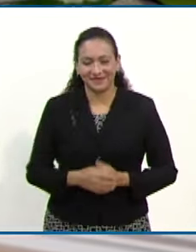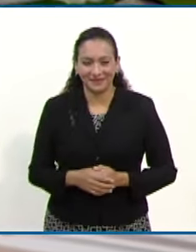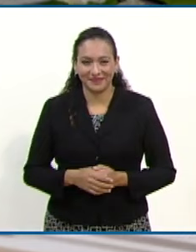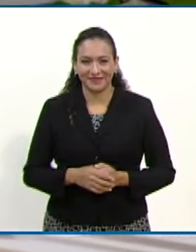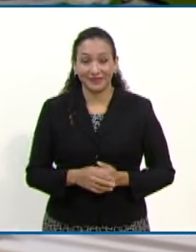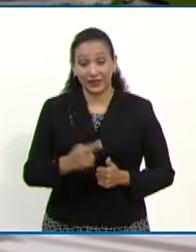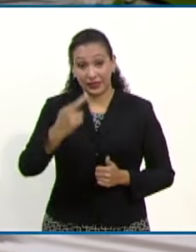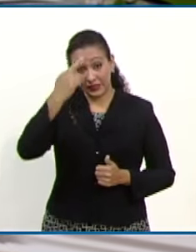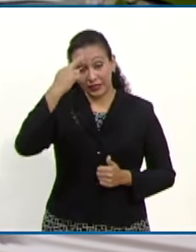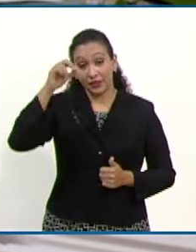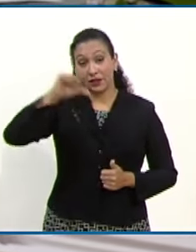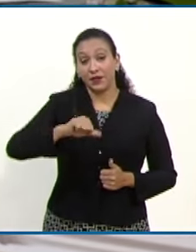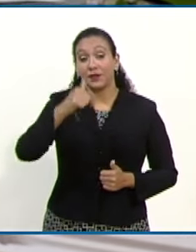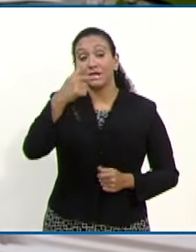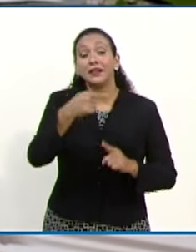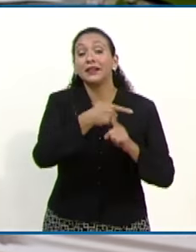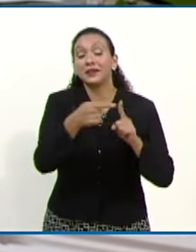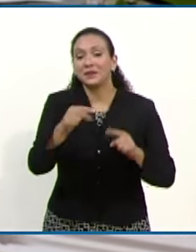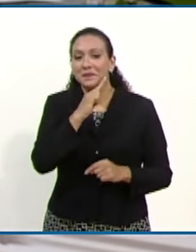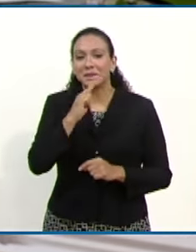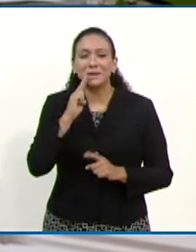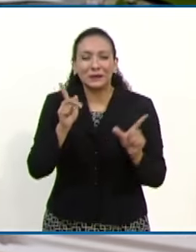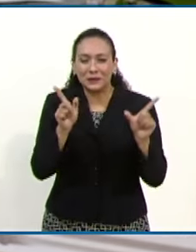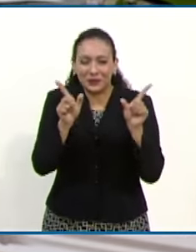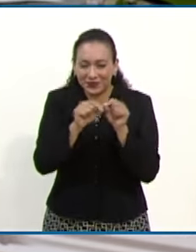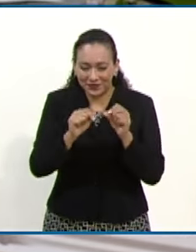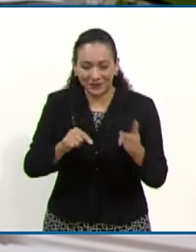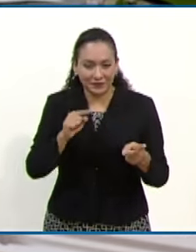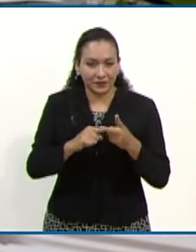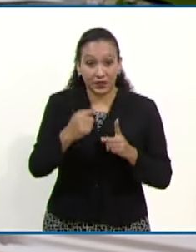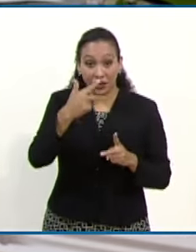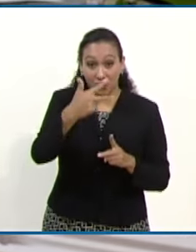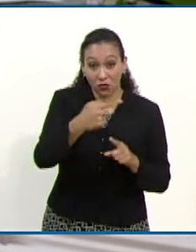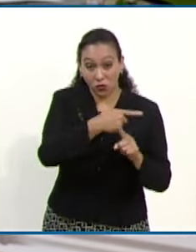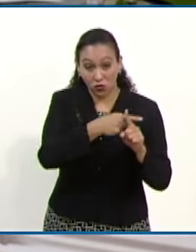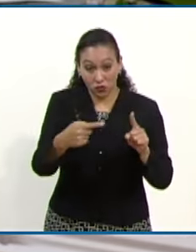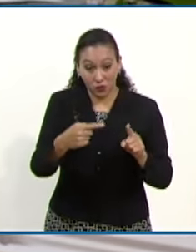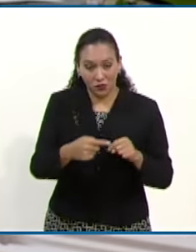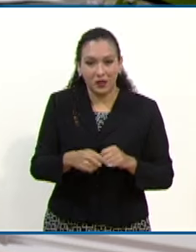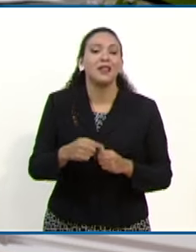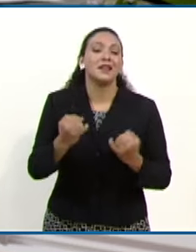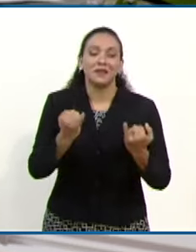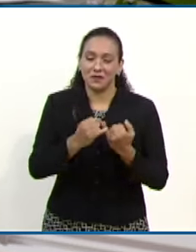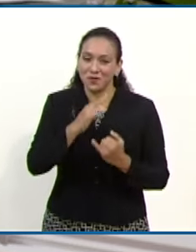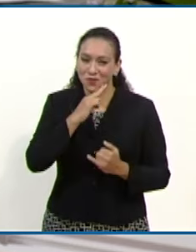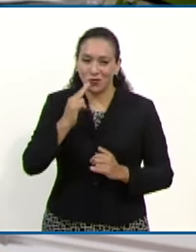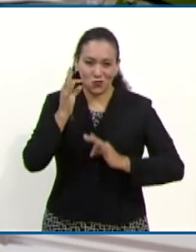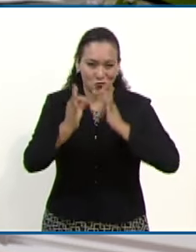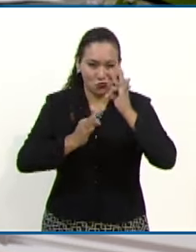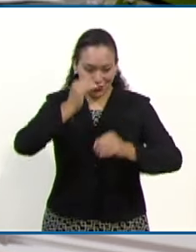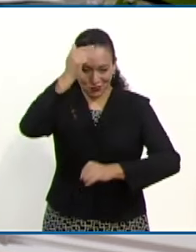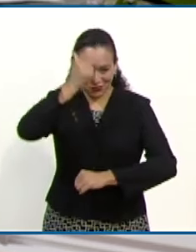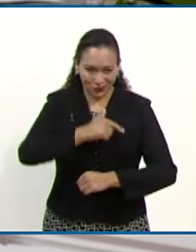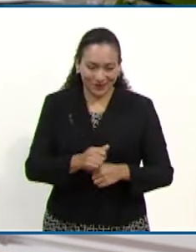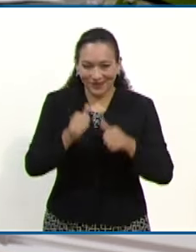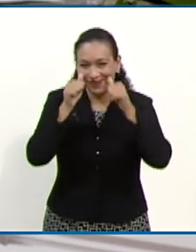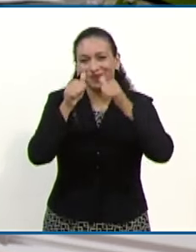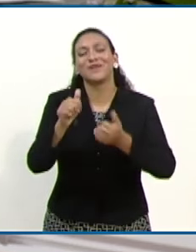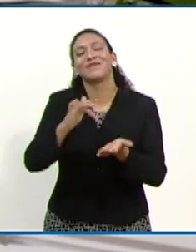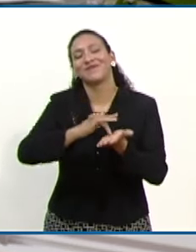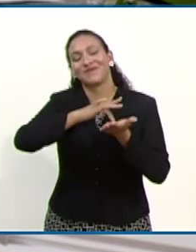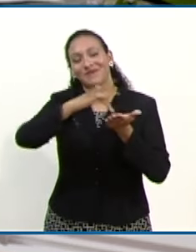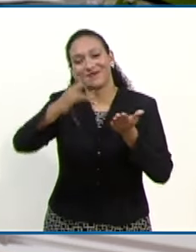Federación. Siga a las 19:30 horas nuestro avance informativo y a las 20:30 el noticiario nocturno. Gracias